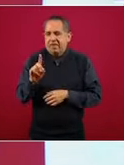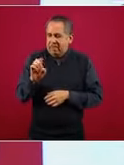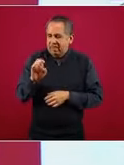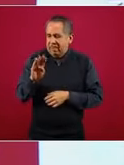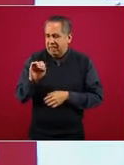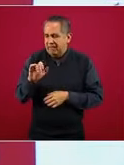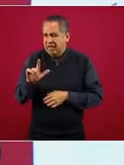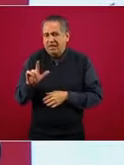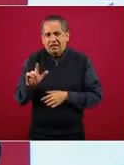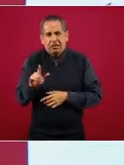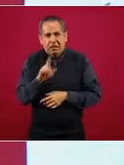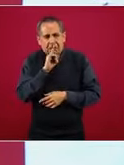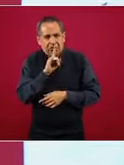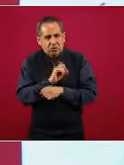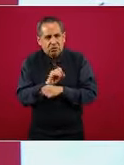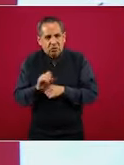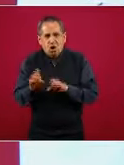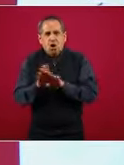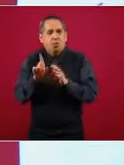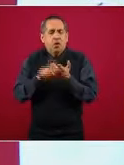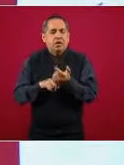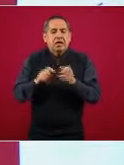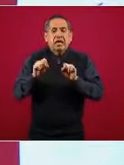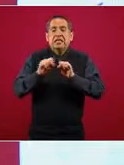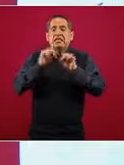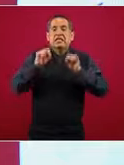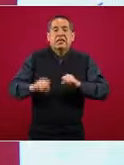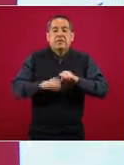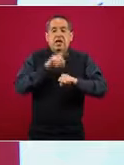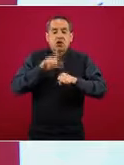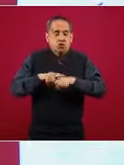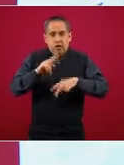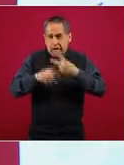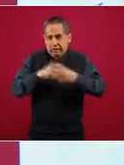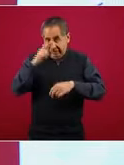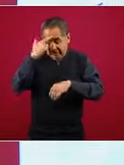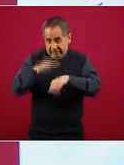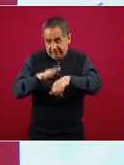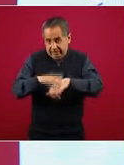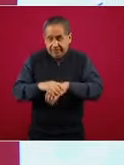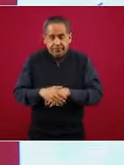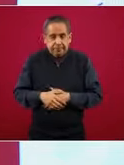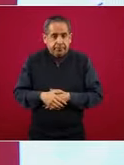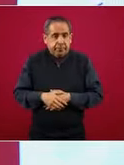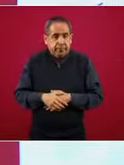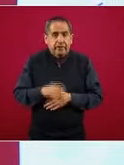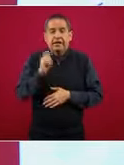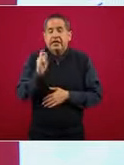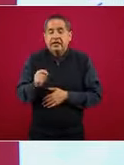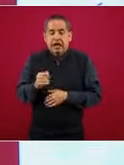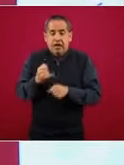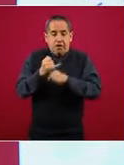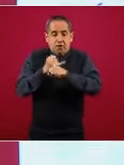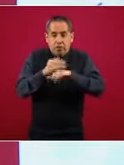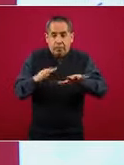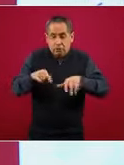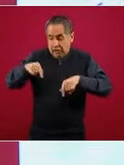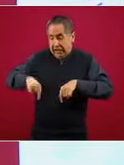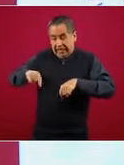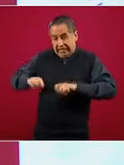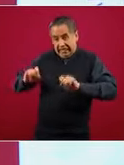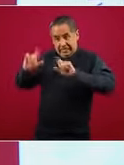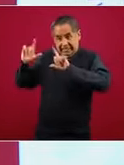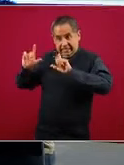Y quiero recordarles cómo funciona el Sistema Nacional de Vigilancia Epidemiológica. La información que se presenta